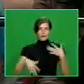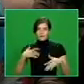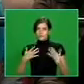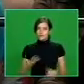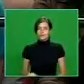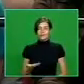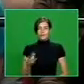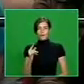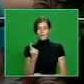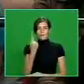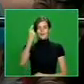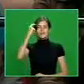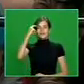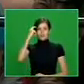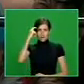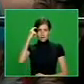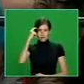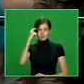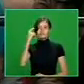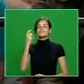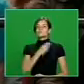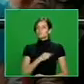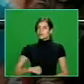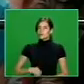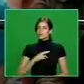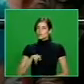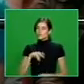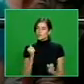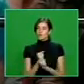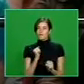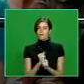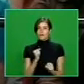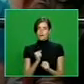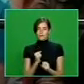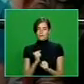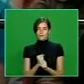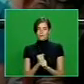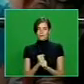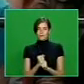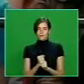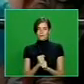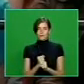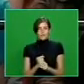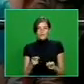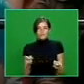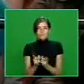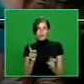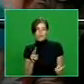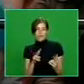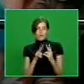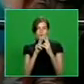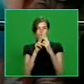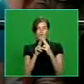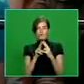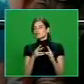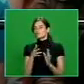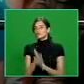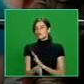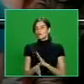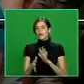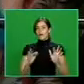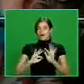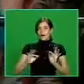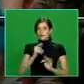fundamentales el primer día presidente estamos trabajando un pequeño con